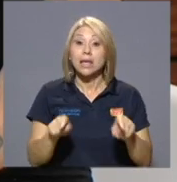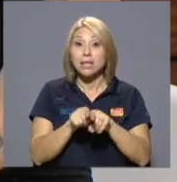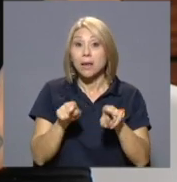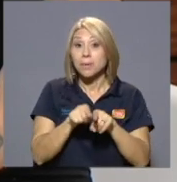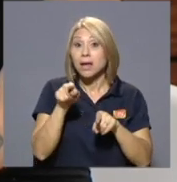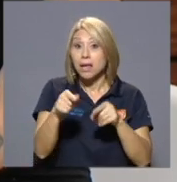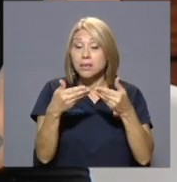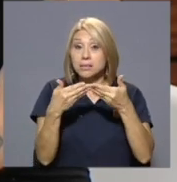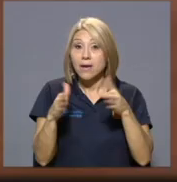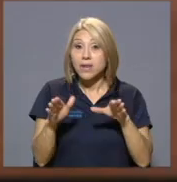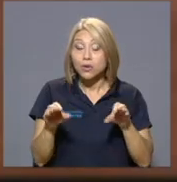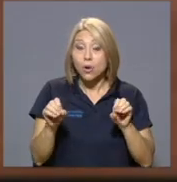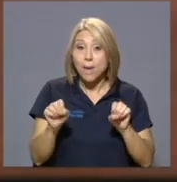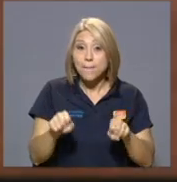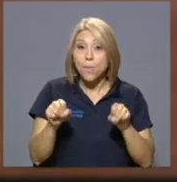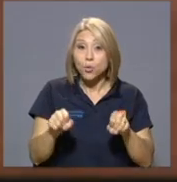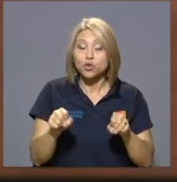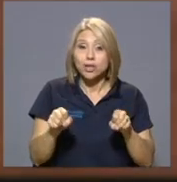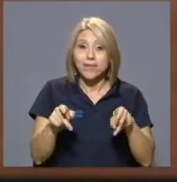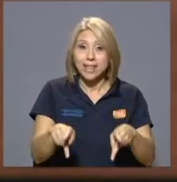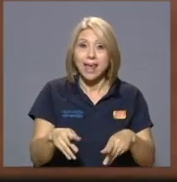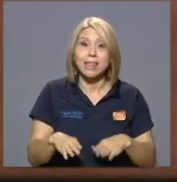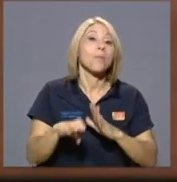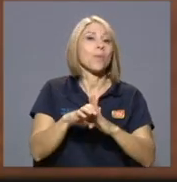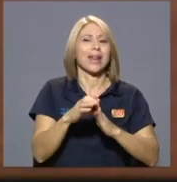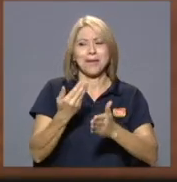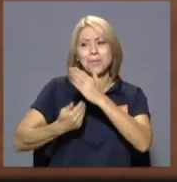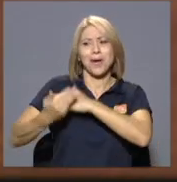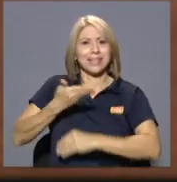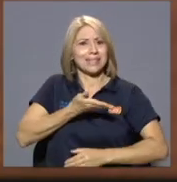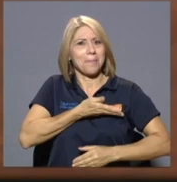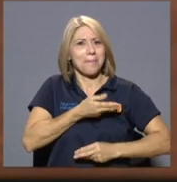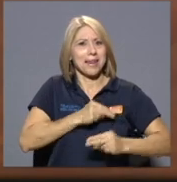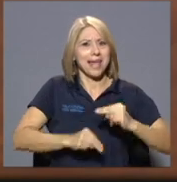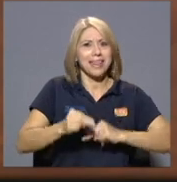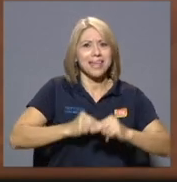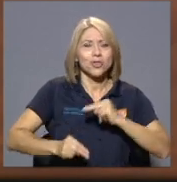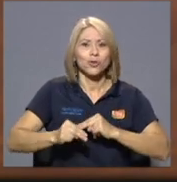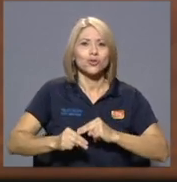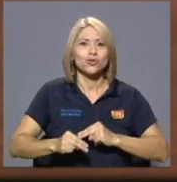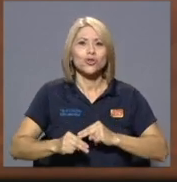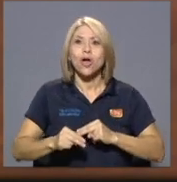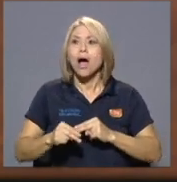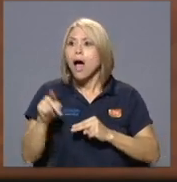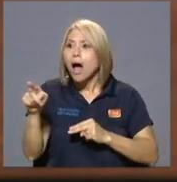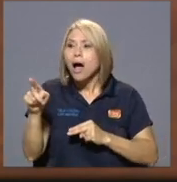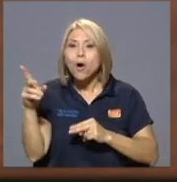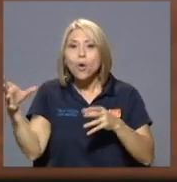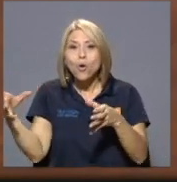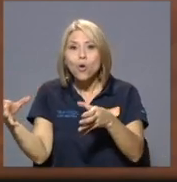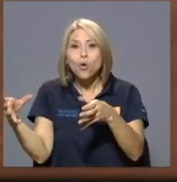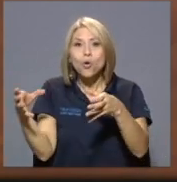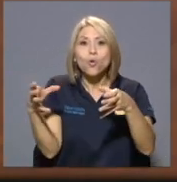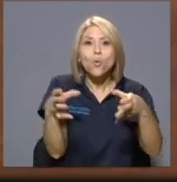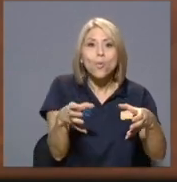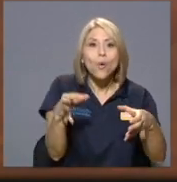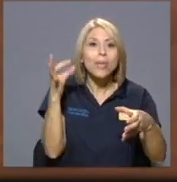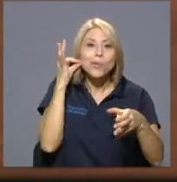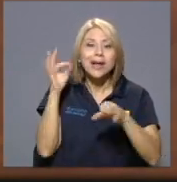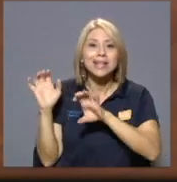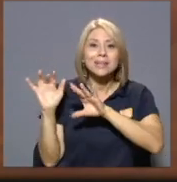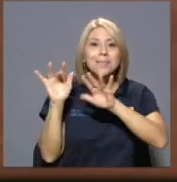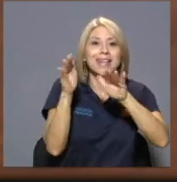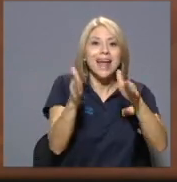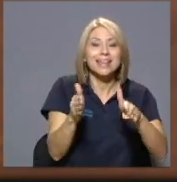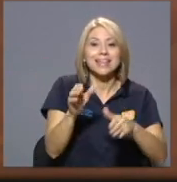la posibilidad, por ejemplo, en uno de los mercaditos pasados nos pasó que llegó una caravana de mujeres migrantes de Senderos, ¿verdad?